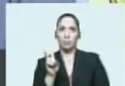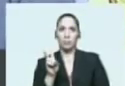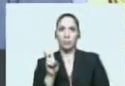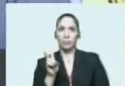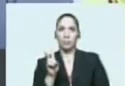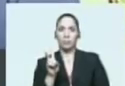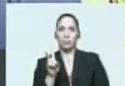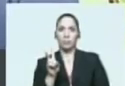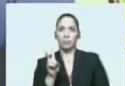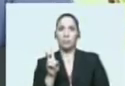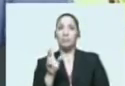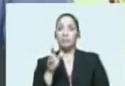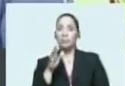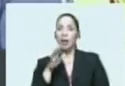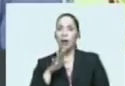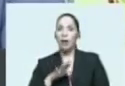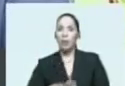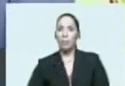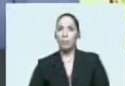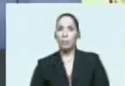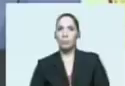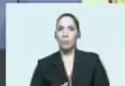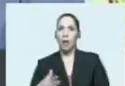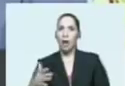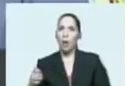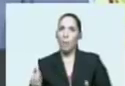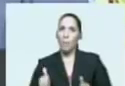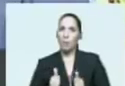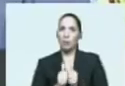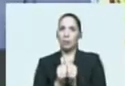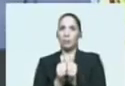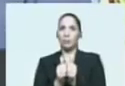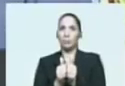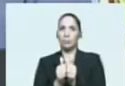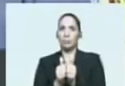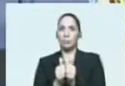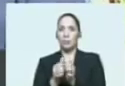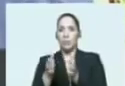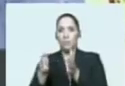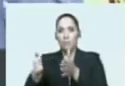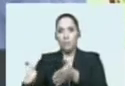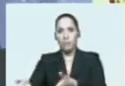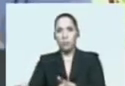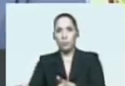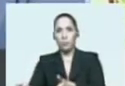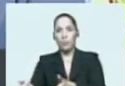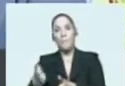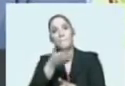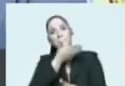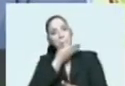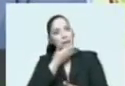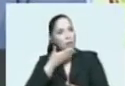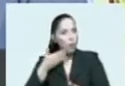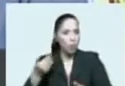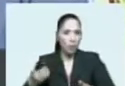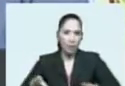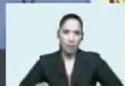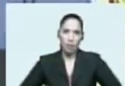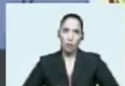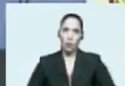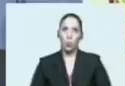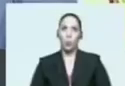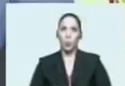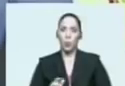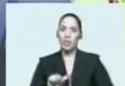que estaba acompañando a la siembra del mejor hijo que este siglo